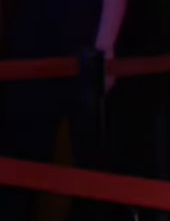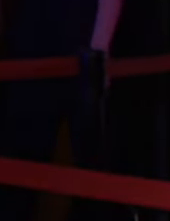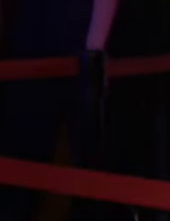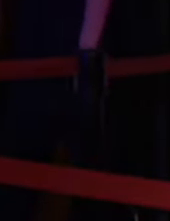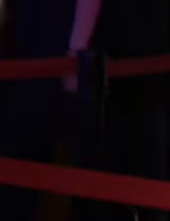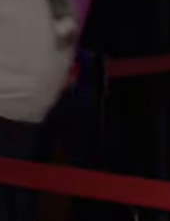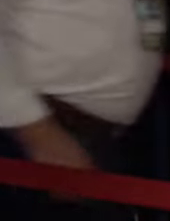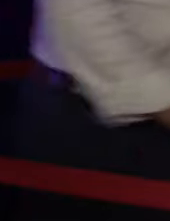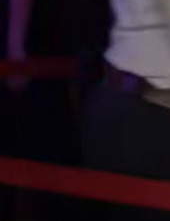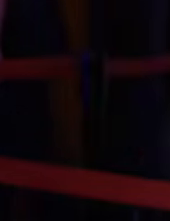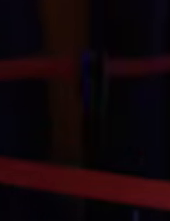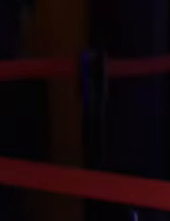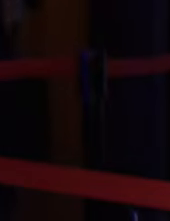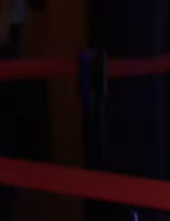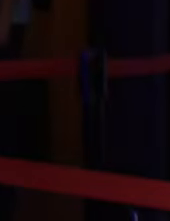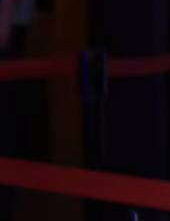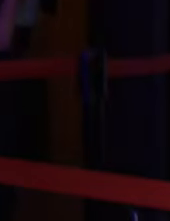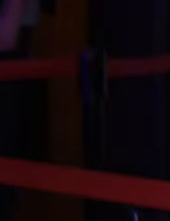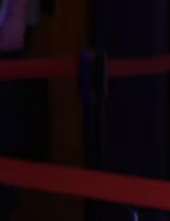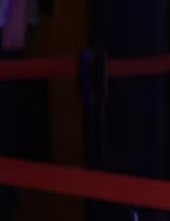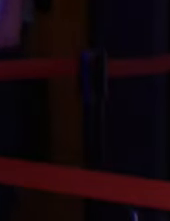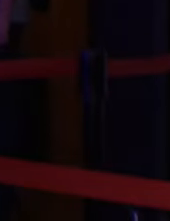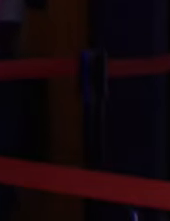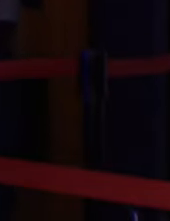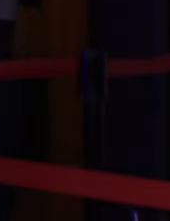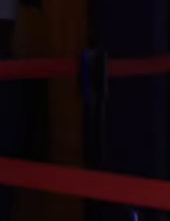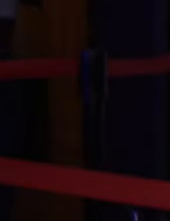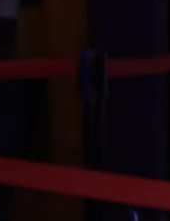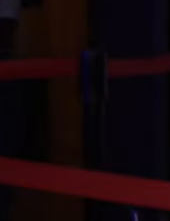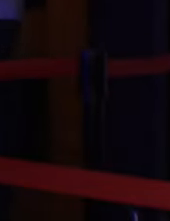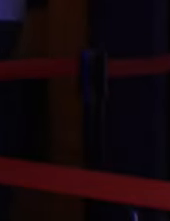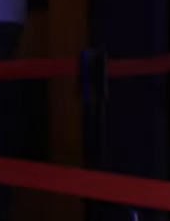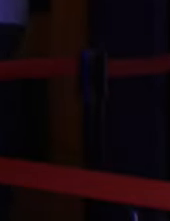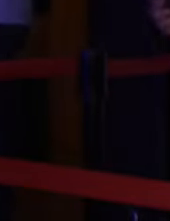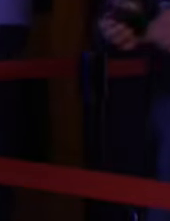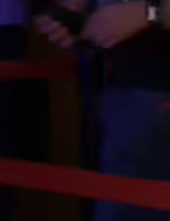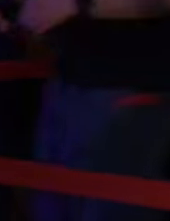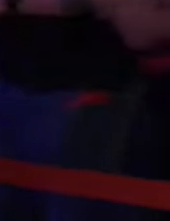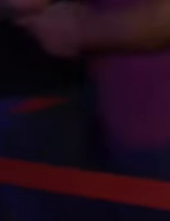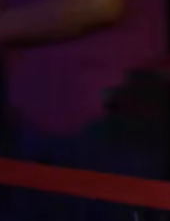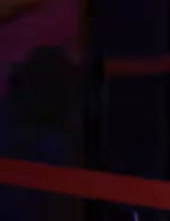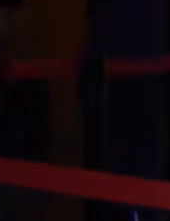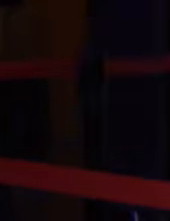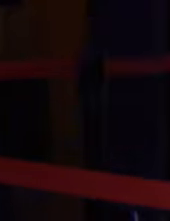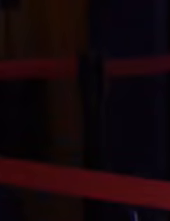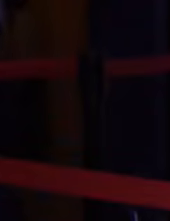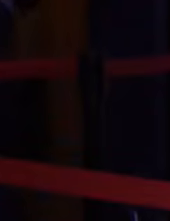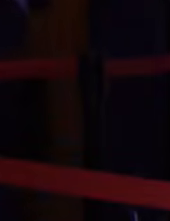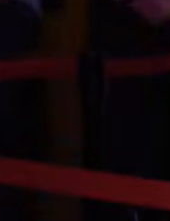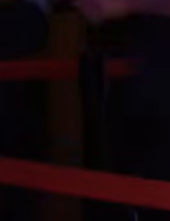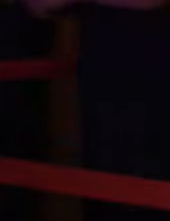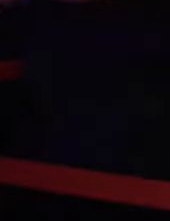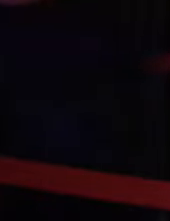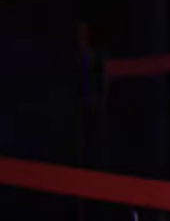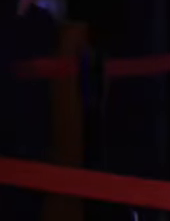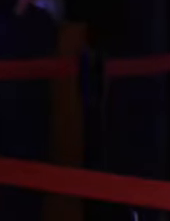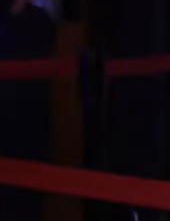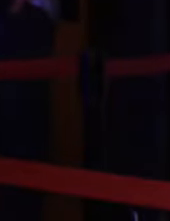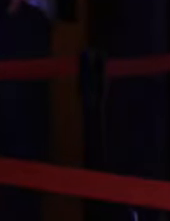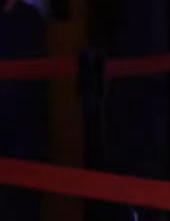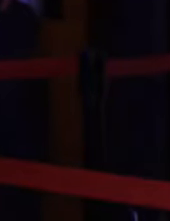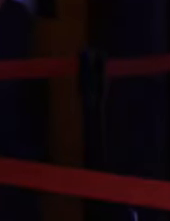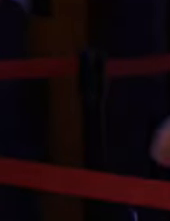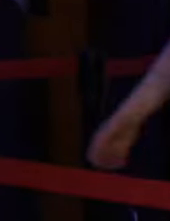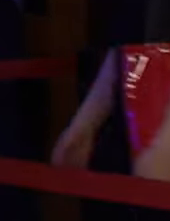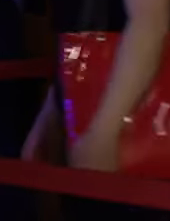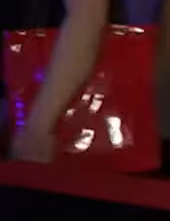Católica tengo compañeros que están que están estudiando el mayor de ingeniería en diseño e innovación y creo que es el más entretenido y el más desafiante de todos